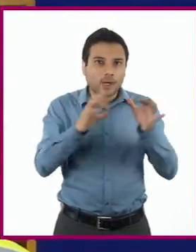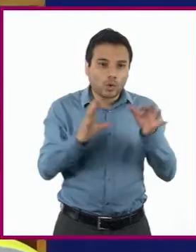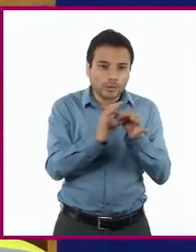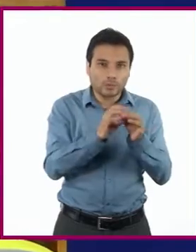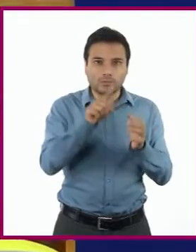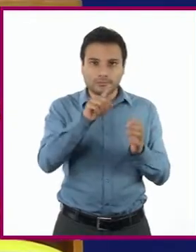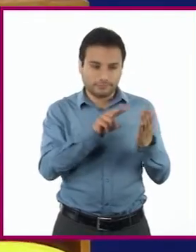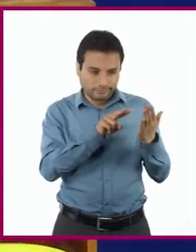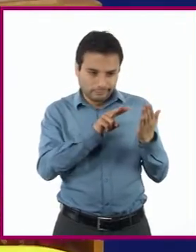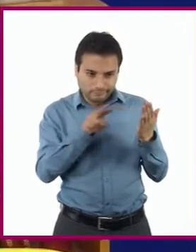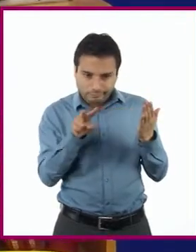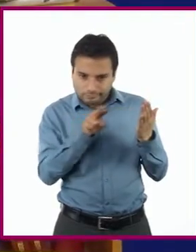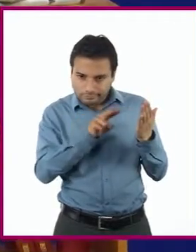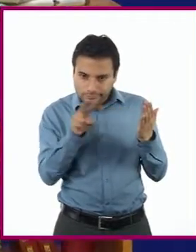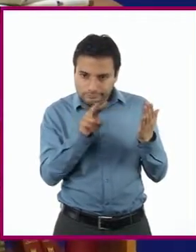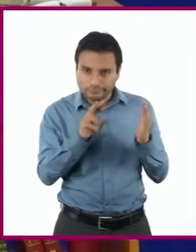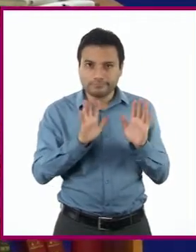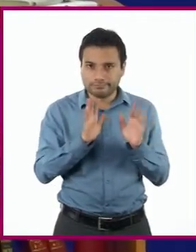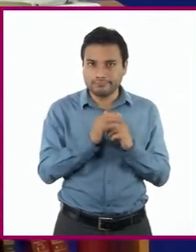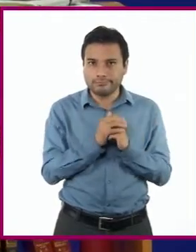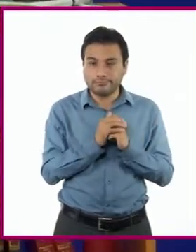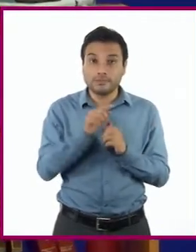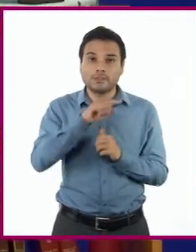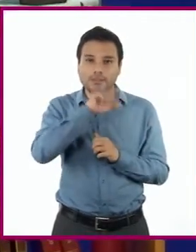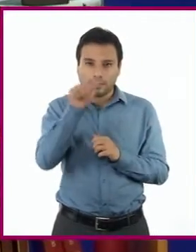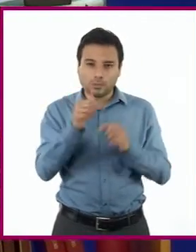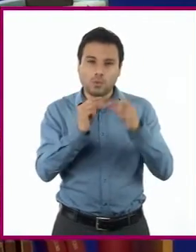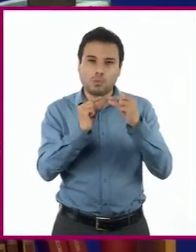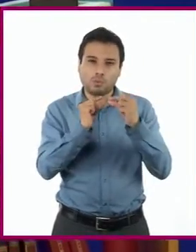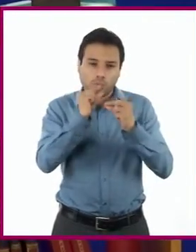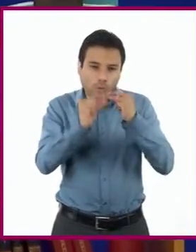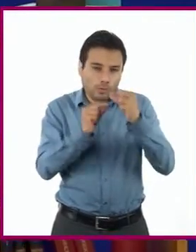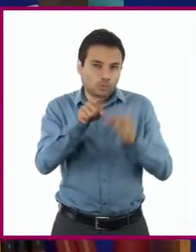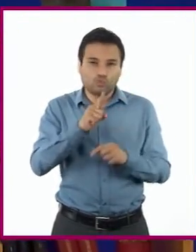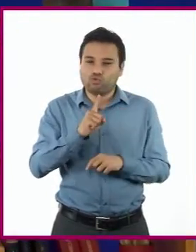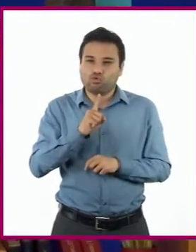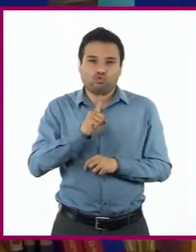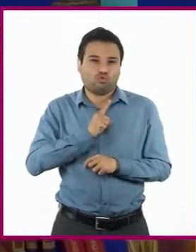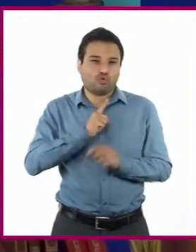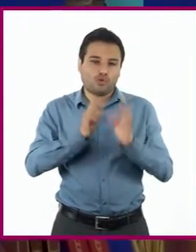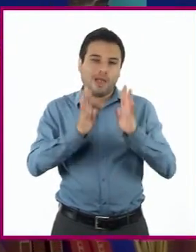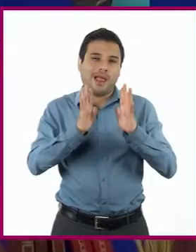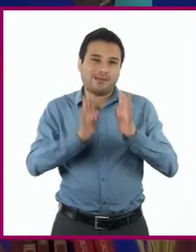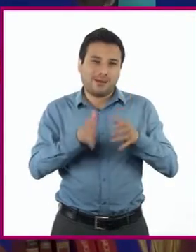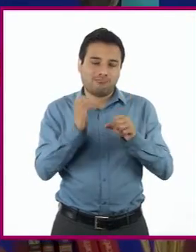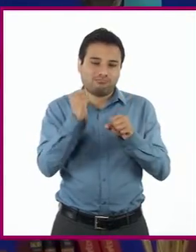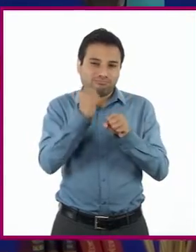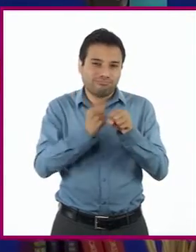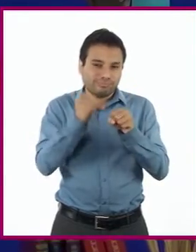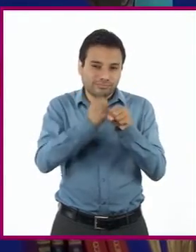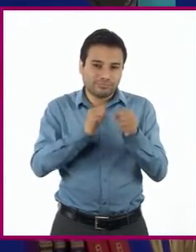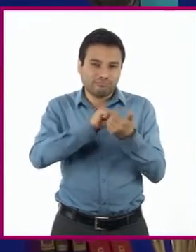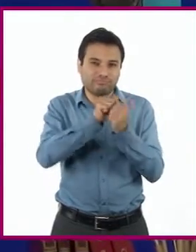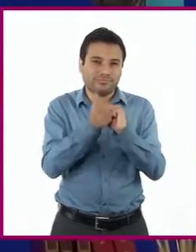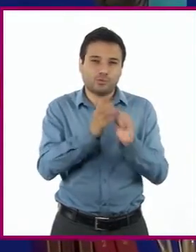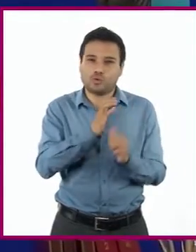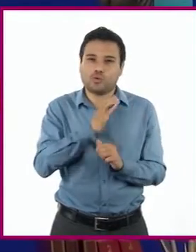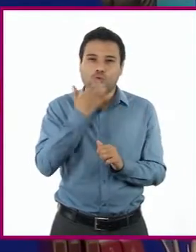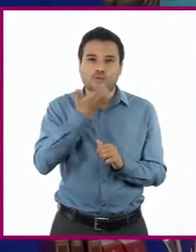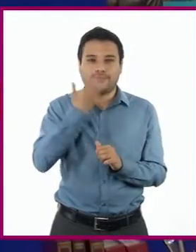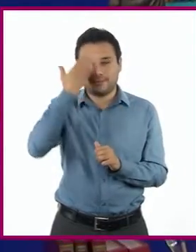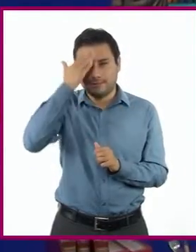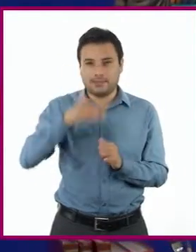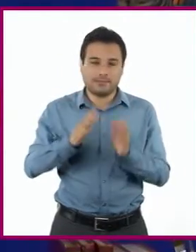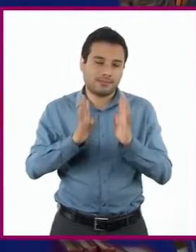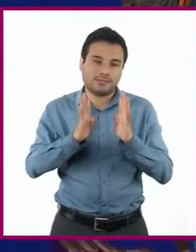para identificarlos. Después, poco a poco, ya no habrá necesidad de usarla, ya que la práctica les ayudará a comprender el uso de este